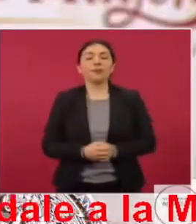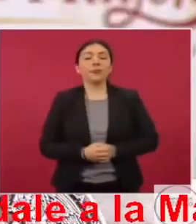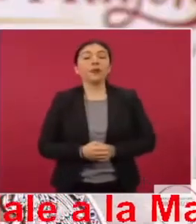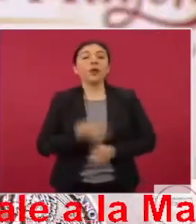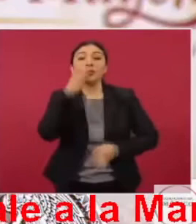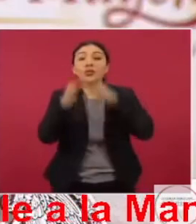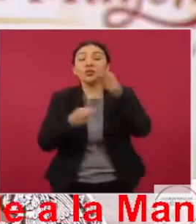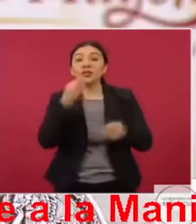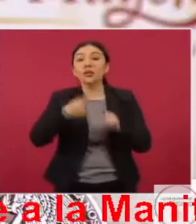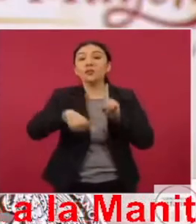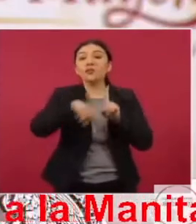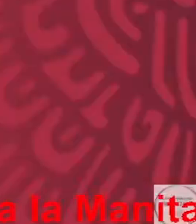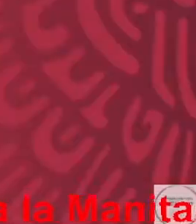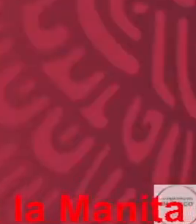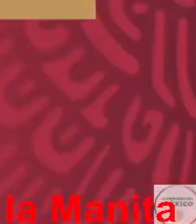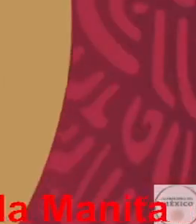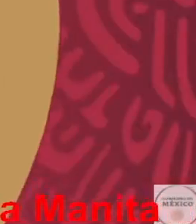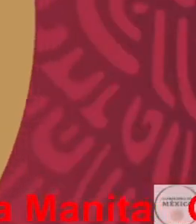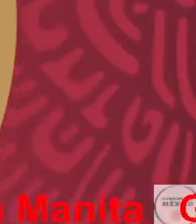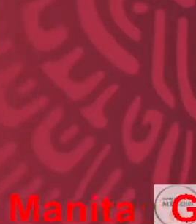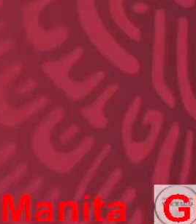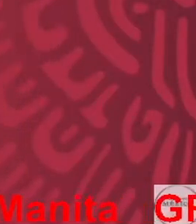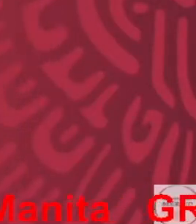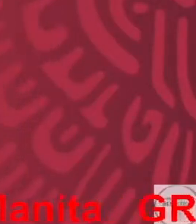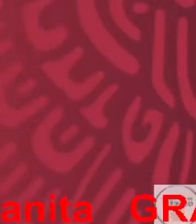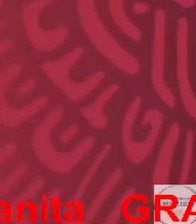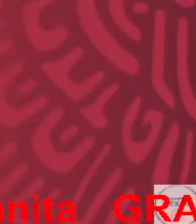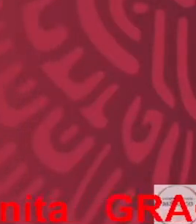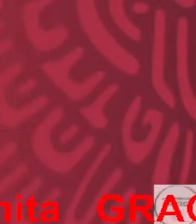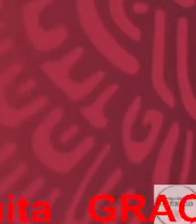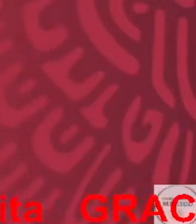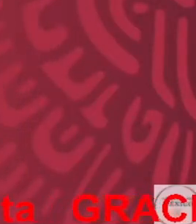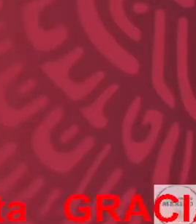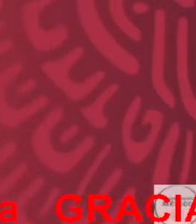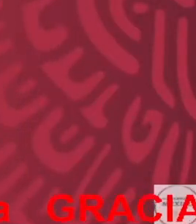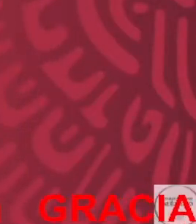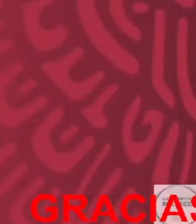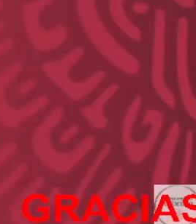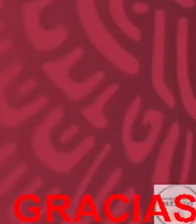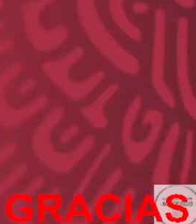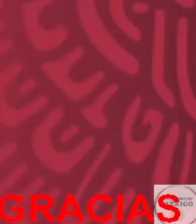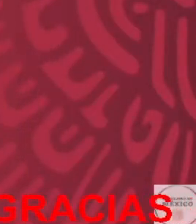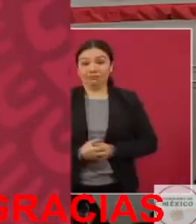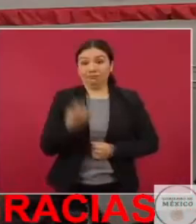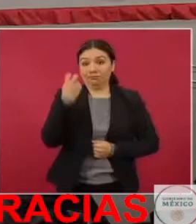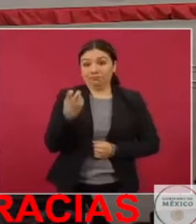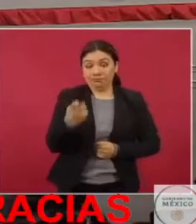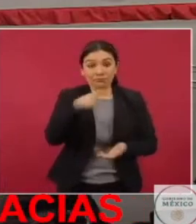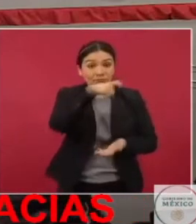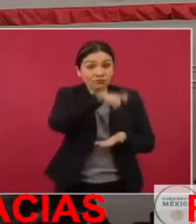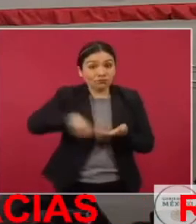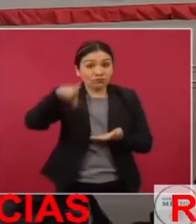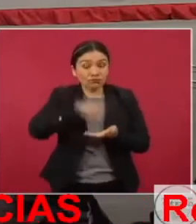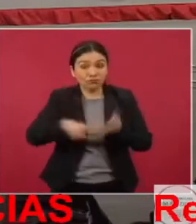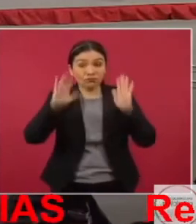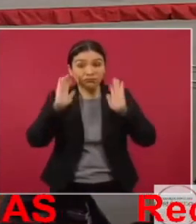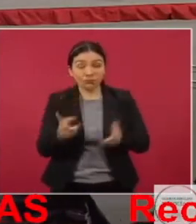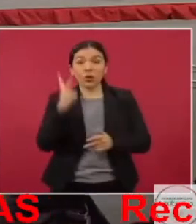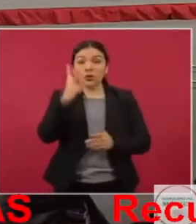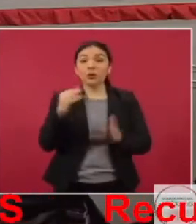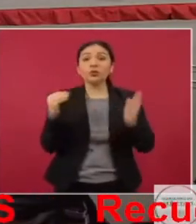pandemia y la cantidad de medicamentos comprados con ayuda de las naciones unidas- la compra consolidada